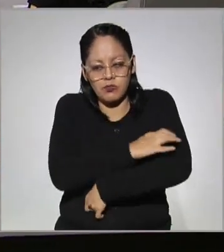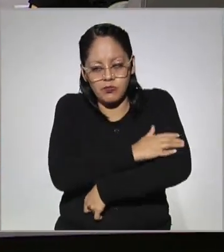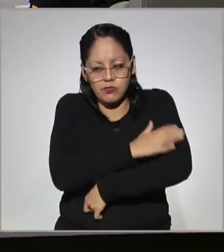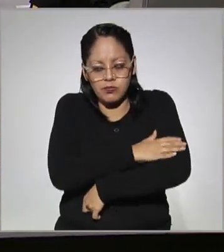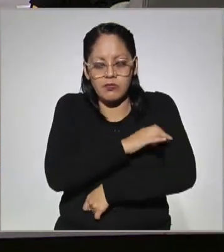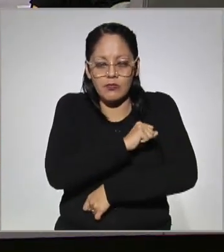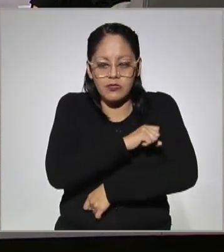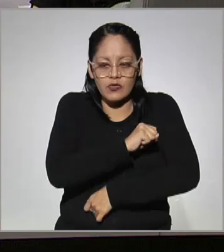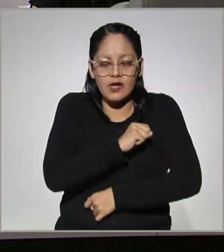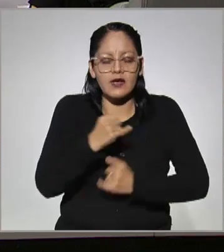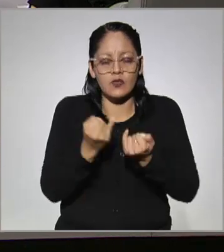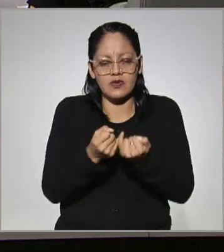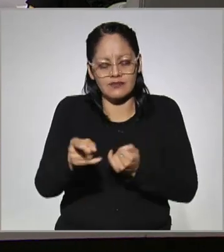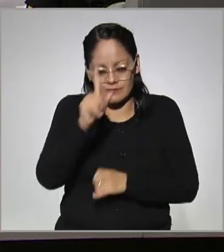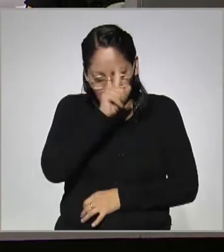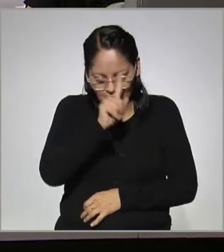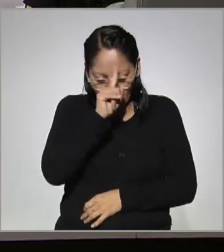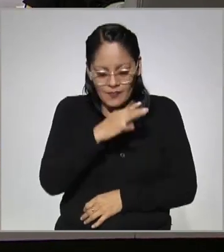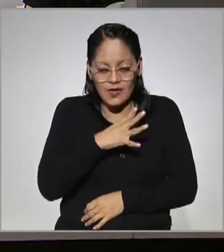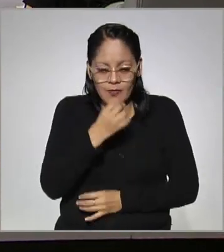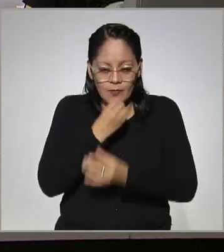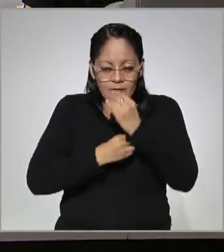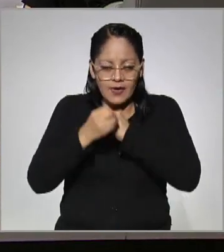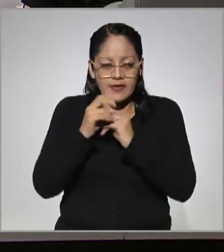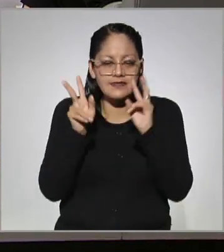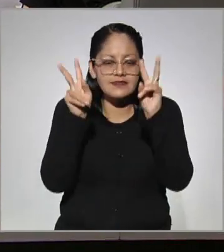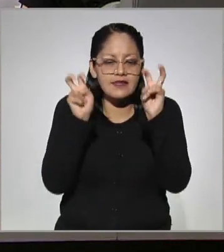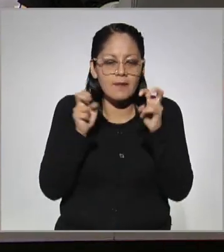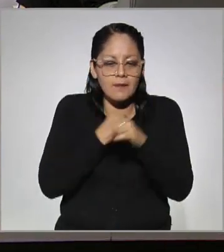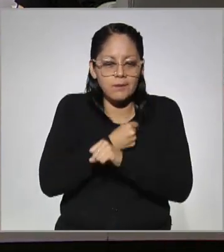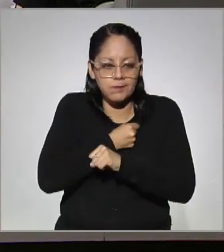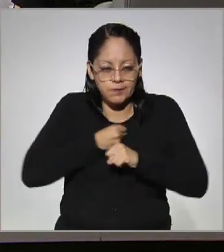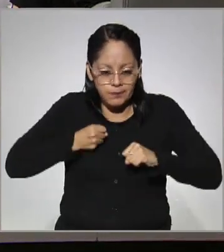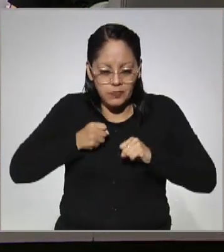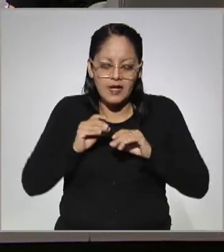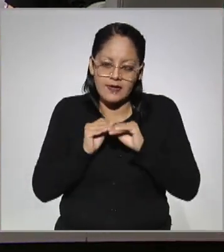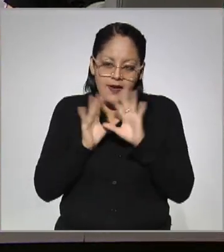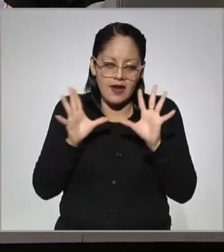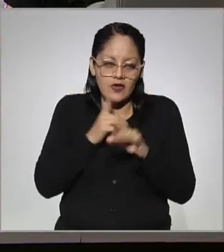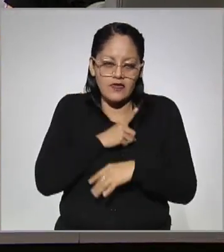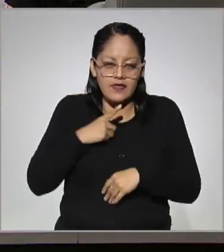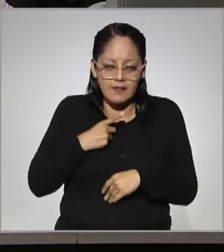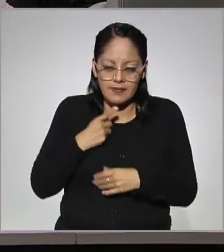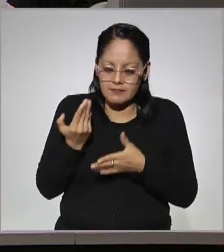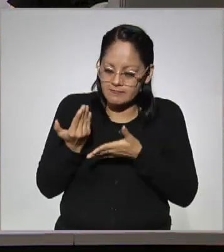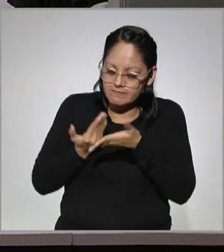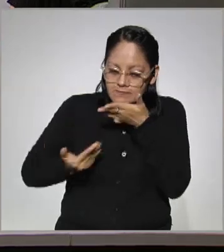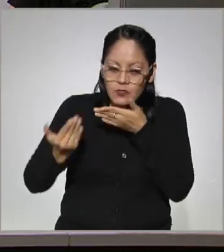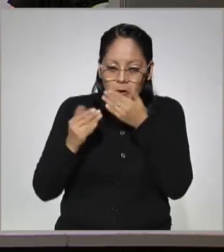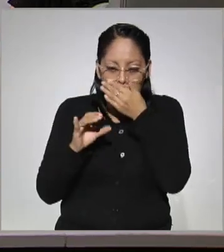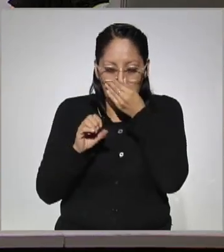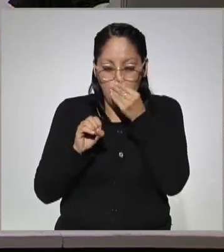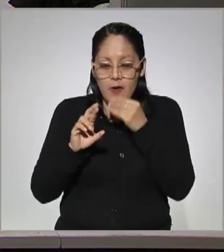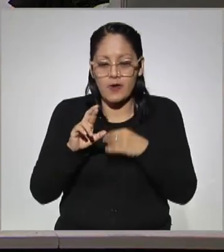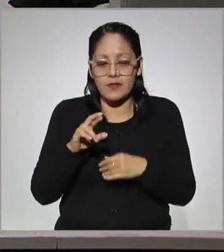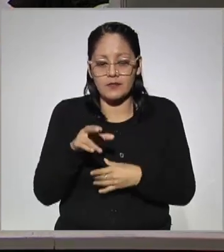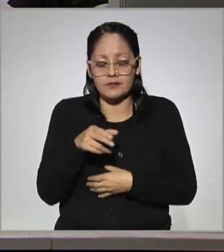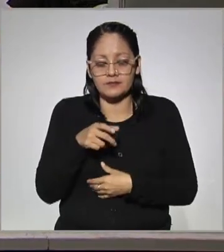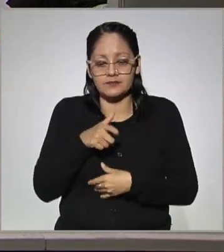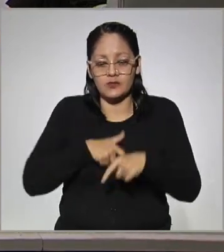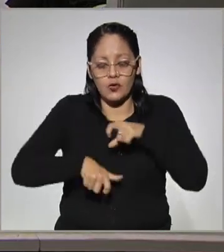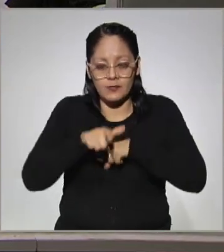una plática de nutrición y ahí es donde viene el tema de obesidad, por supuesto, que tiene que interactuar con hormonas. Sí. Muchísimas gracias,